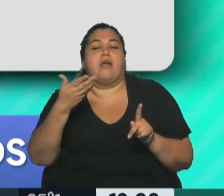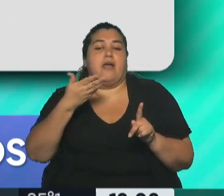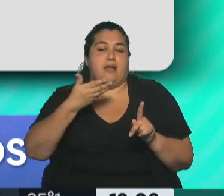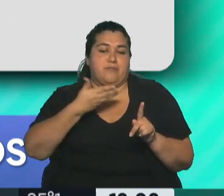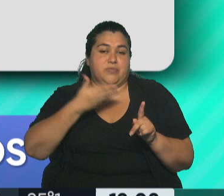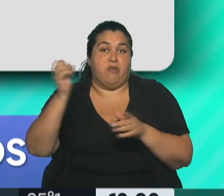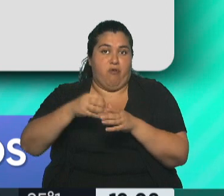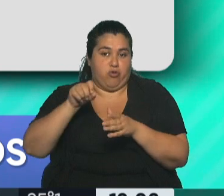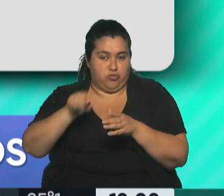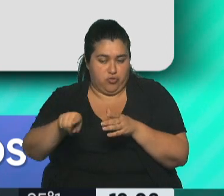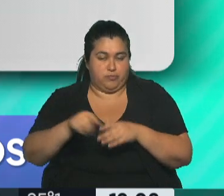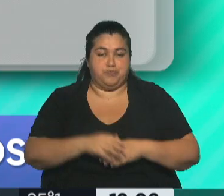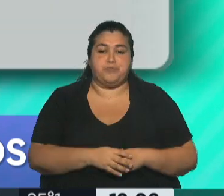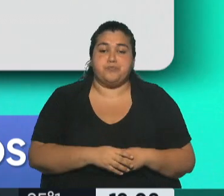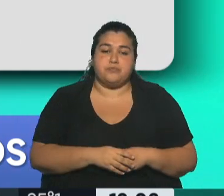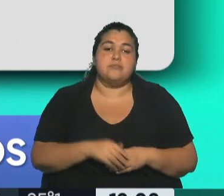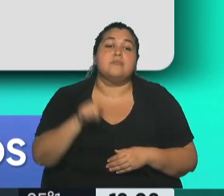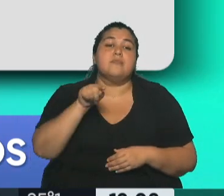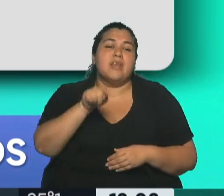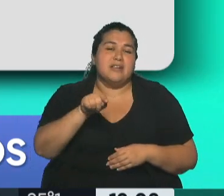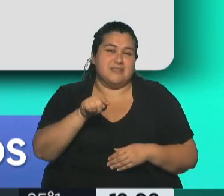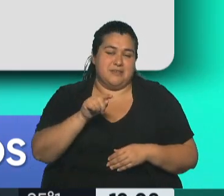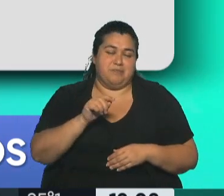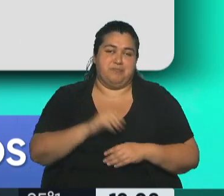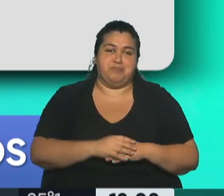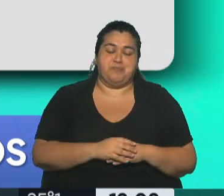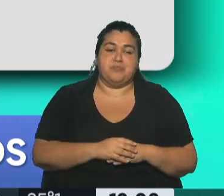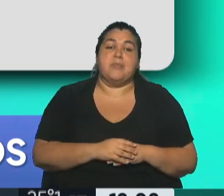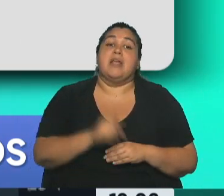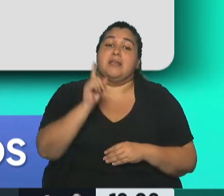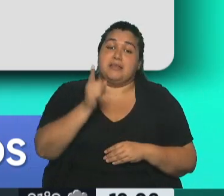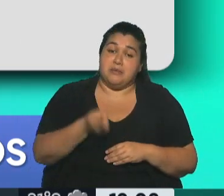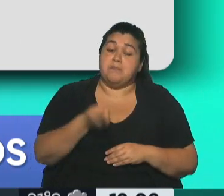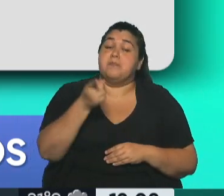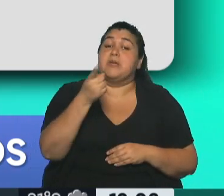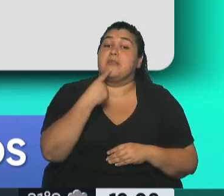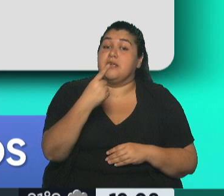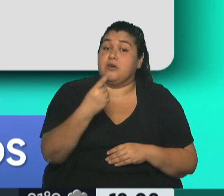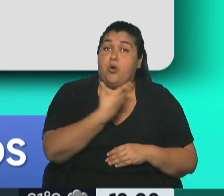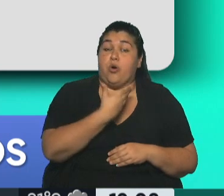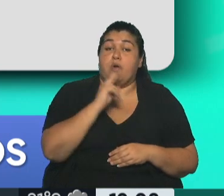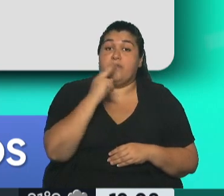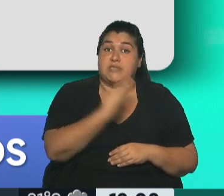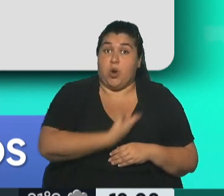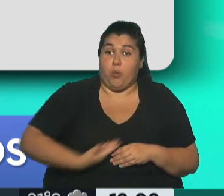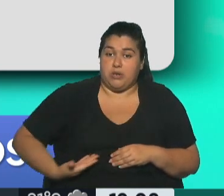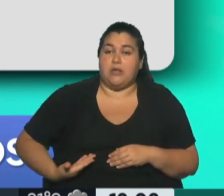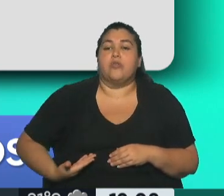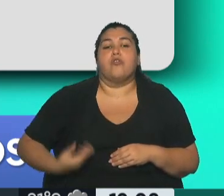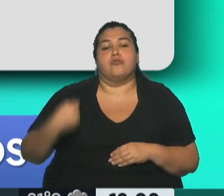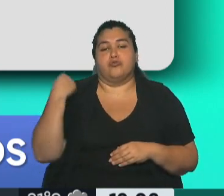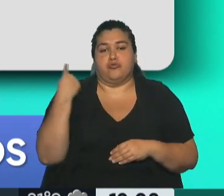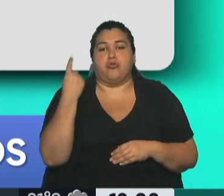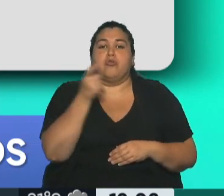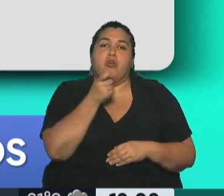este fondo Eh bueno parte de las repercusiones contrariamente a lo que di dijo el vicegobernador le respondimos con